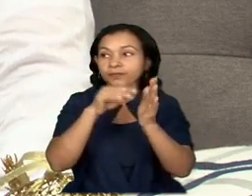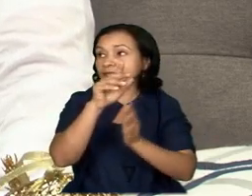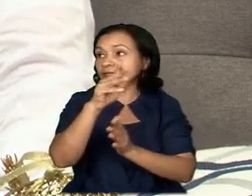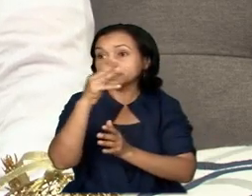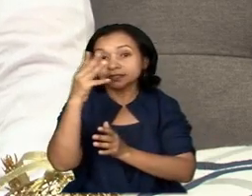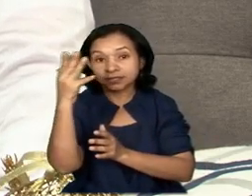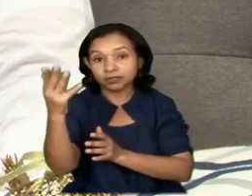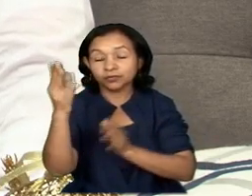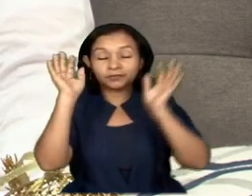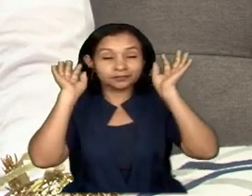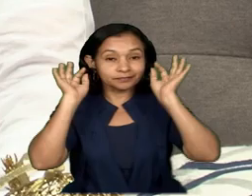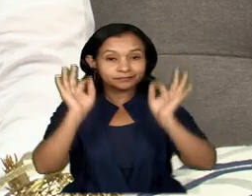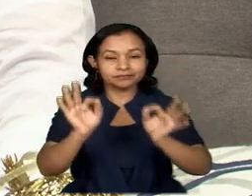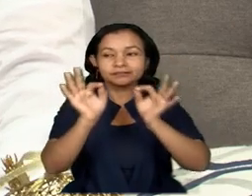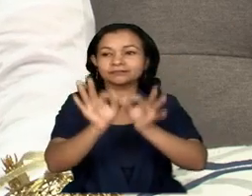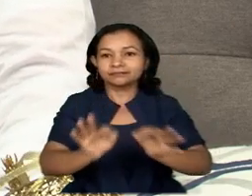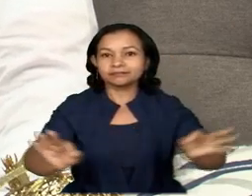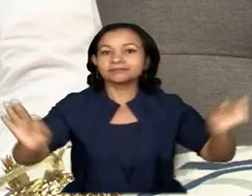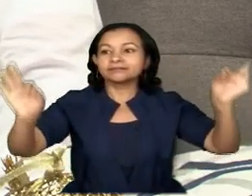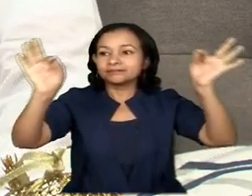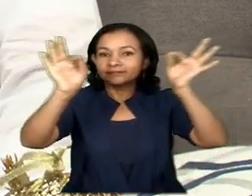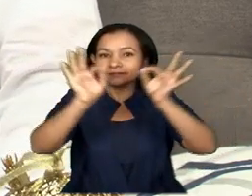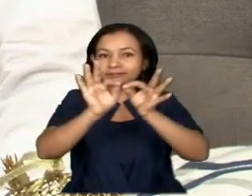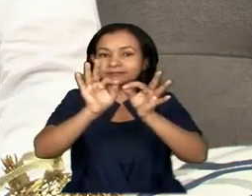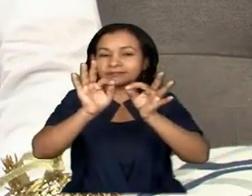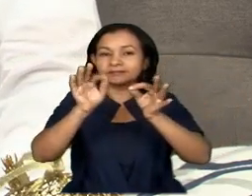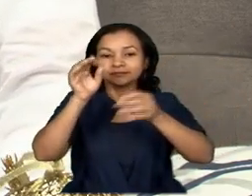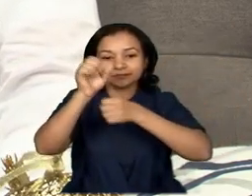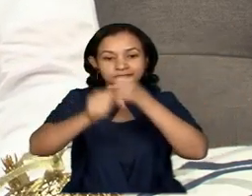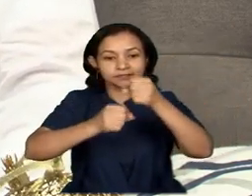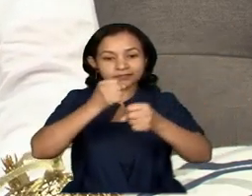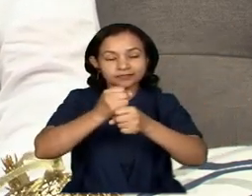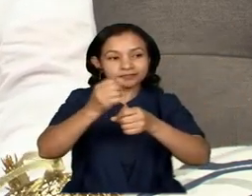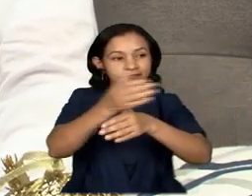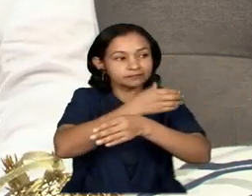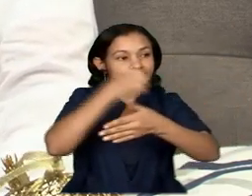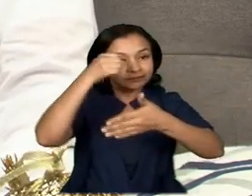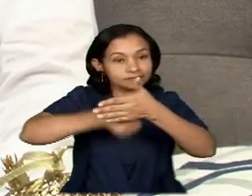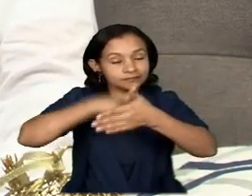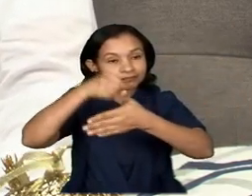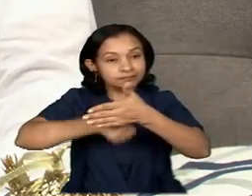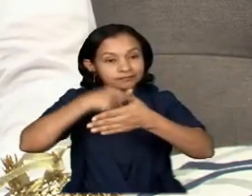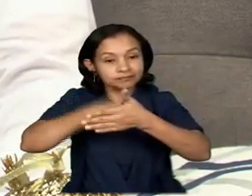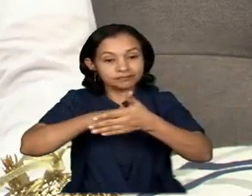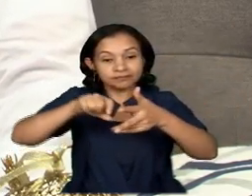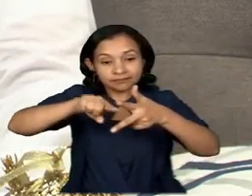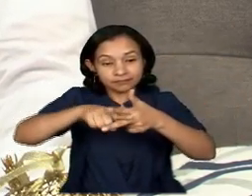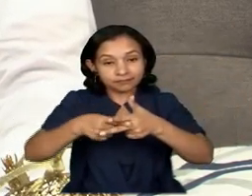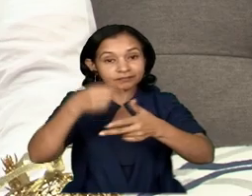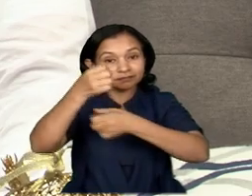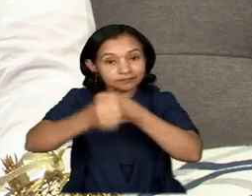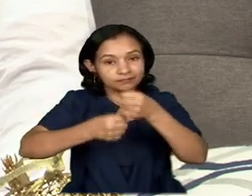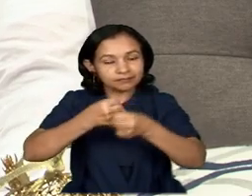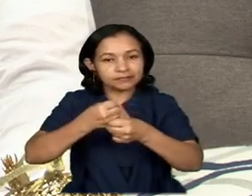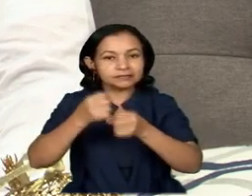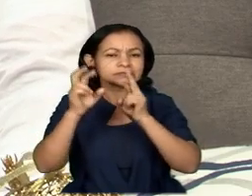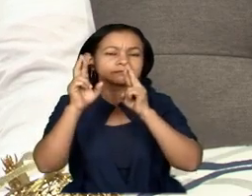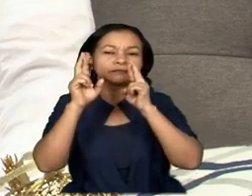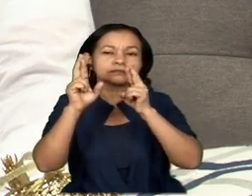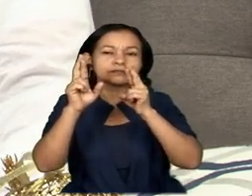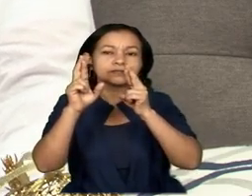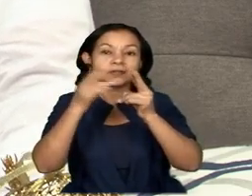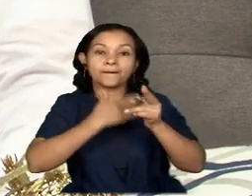2019. Bueno, muy importante. Importante porque está cerrando un año de grandes desafíos y arrancas otro año que esperamos sea un buen año